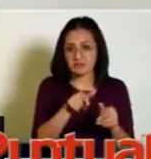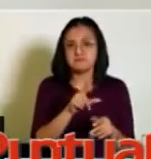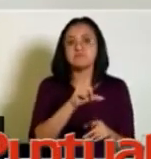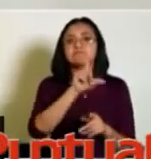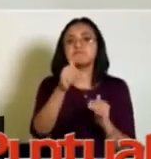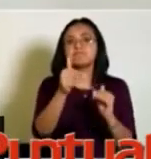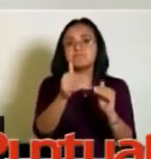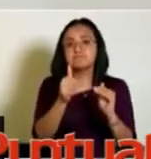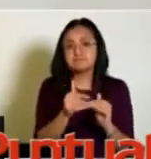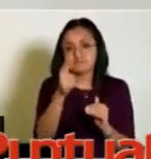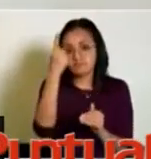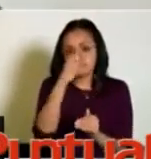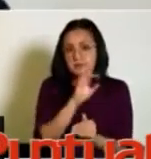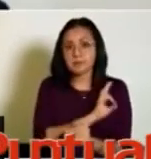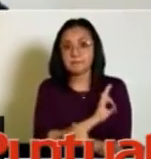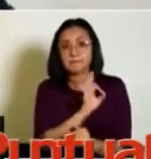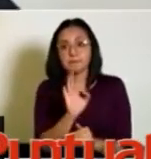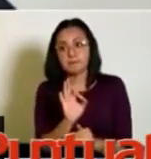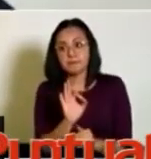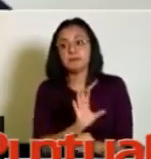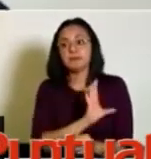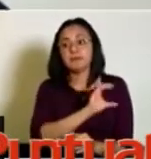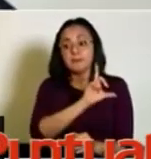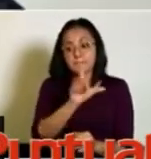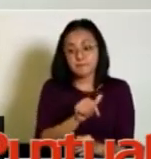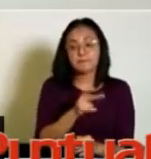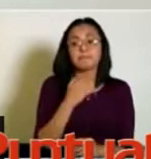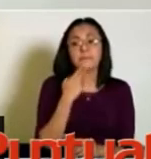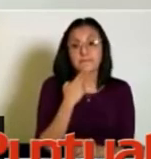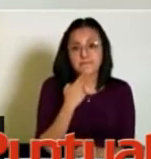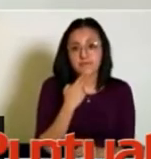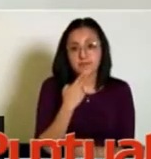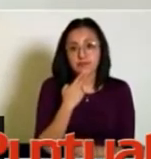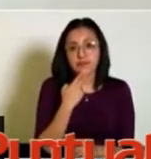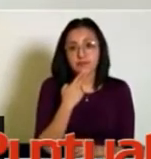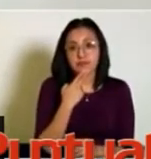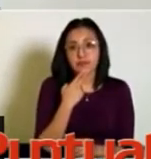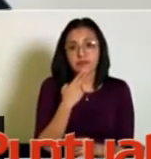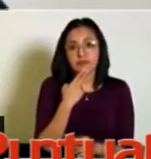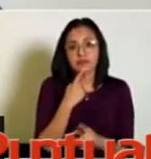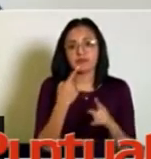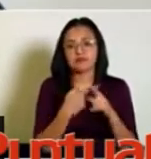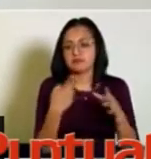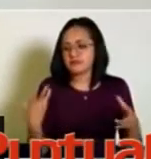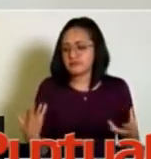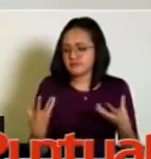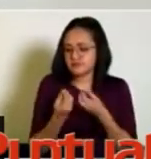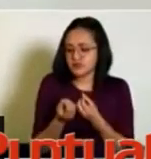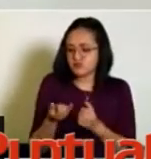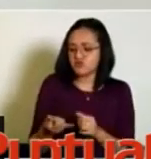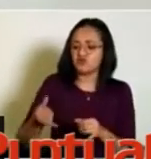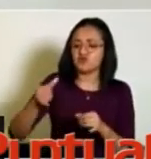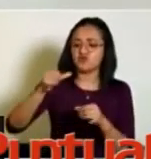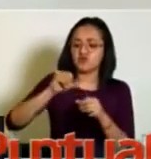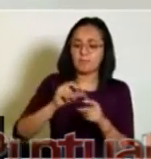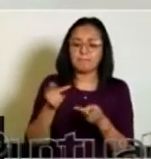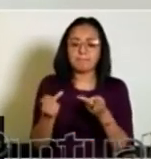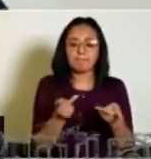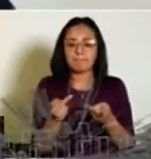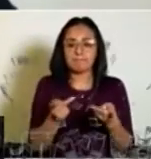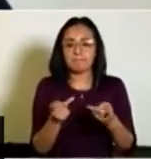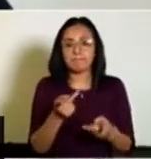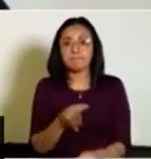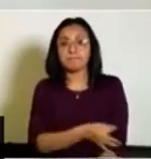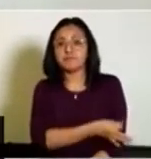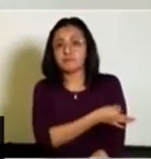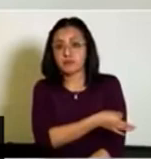temperatura para poder ya utilizar un solvente y preparar la vacuna.